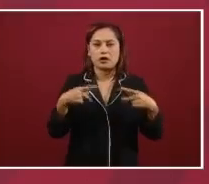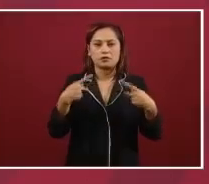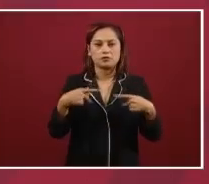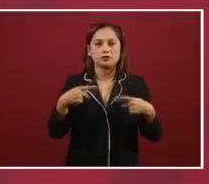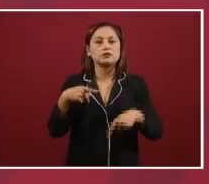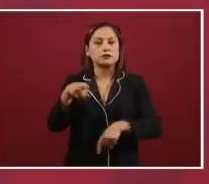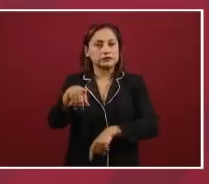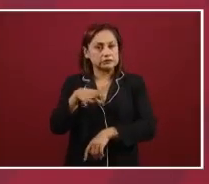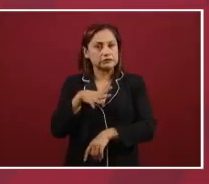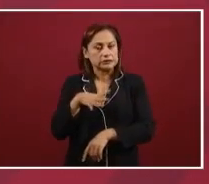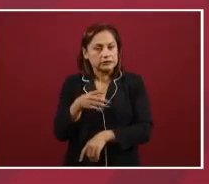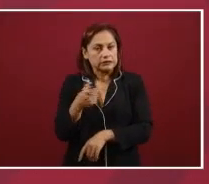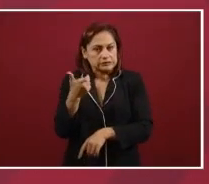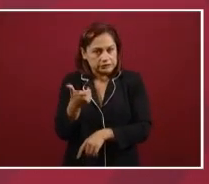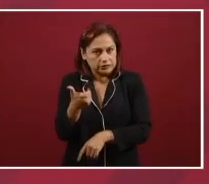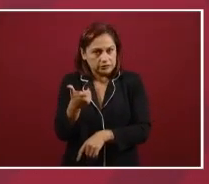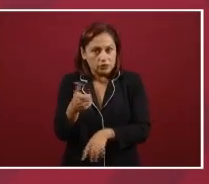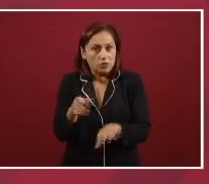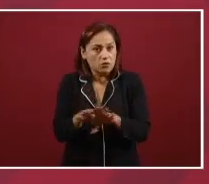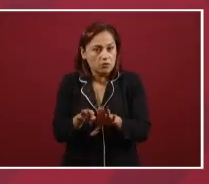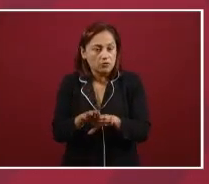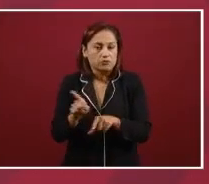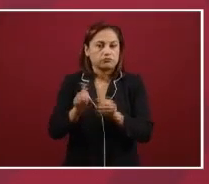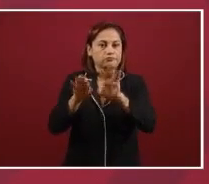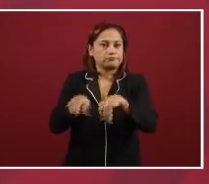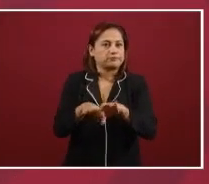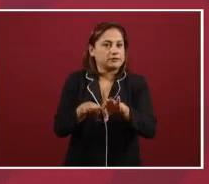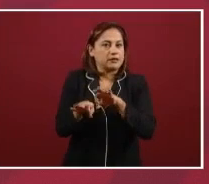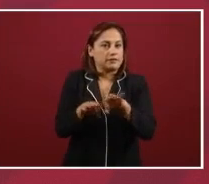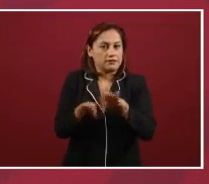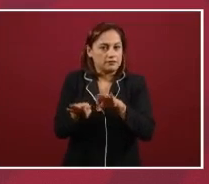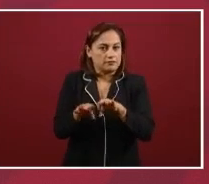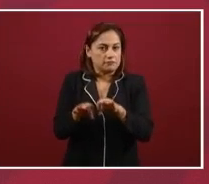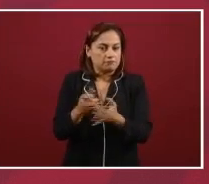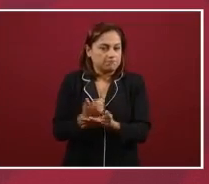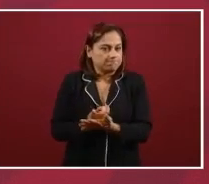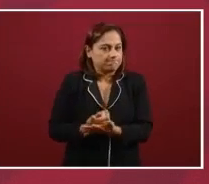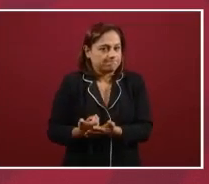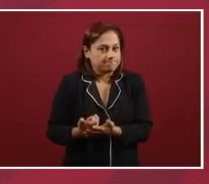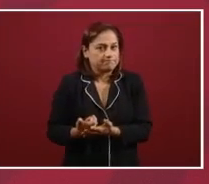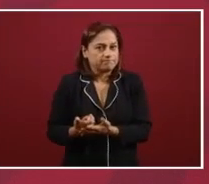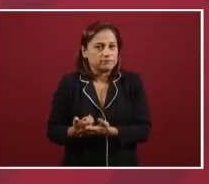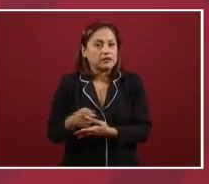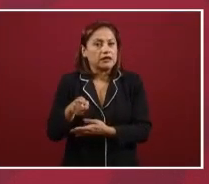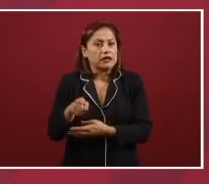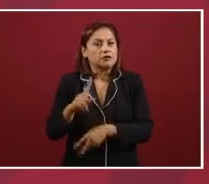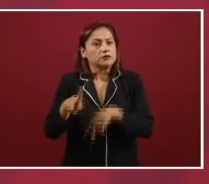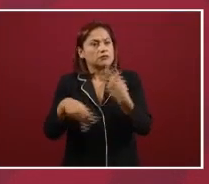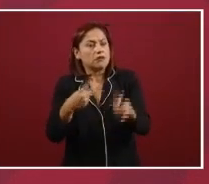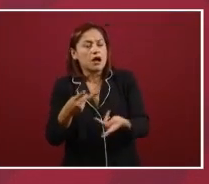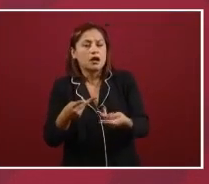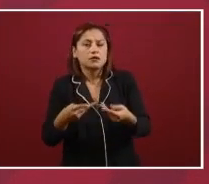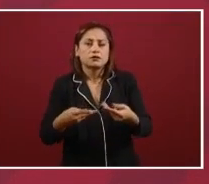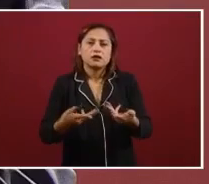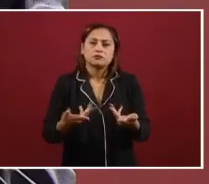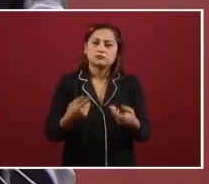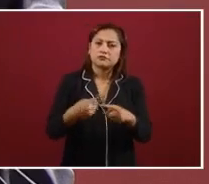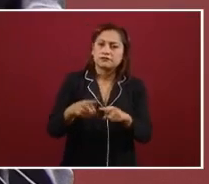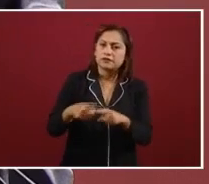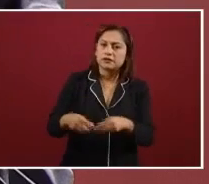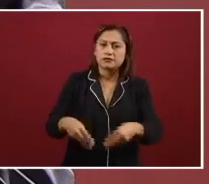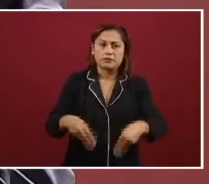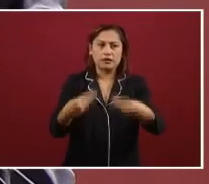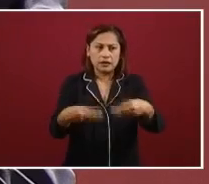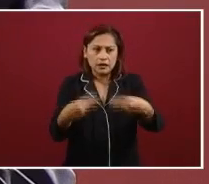abajo, que se compre en los mercados, en las tiendas